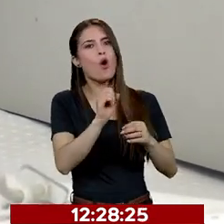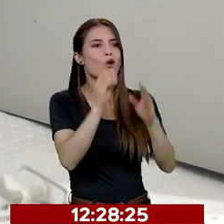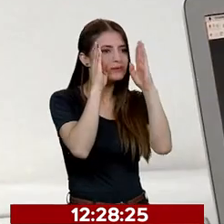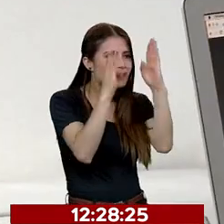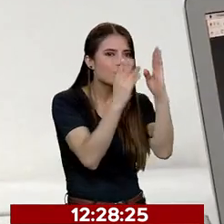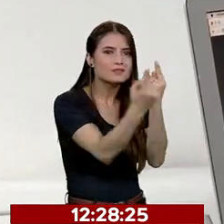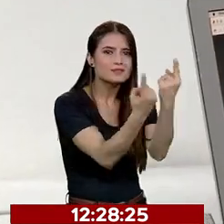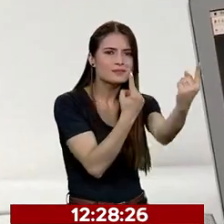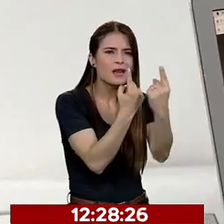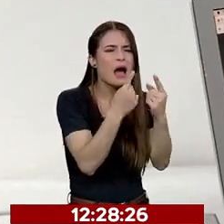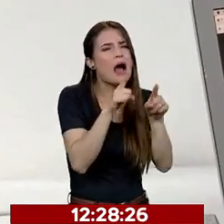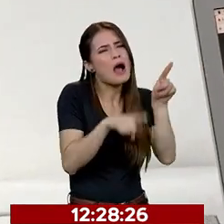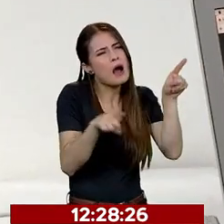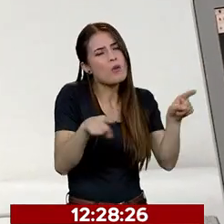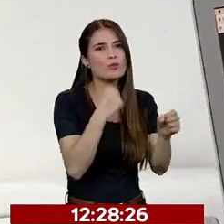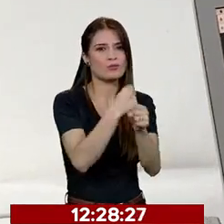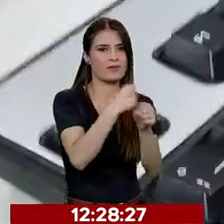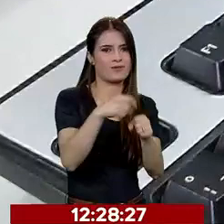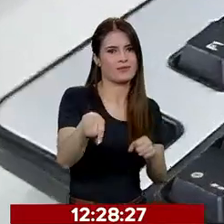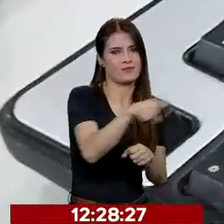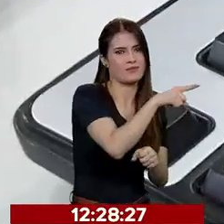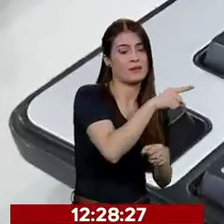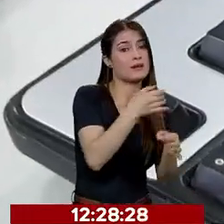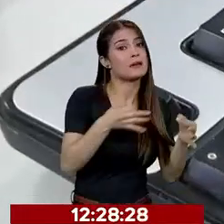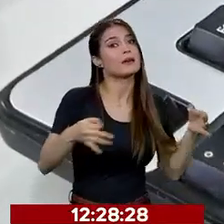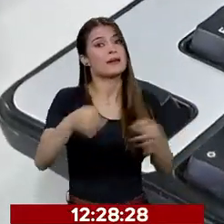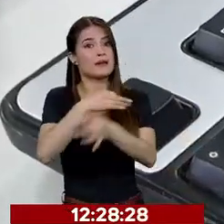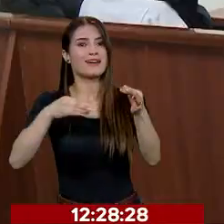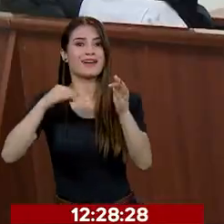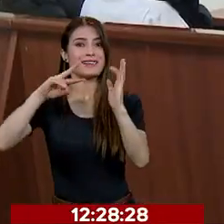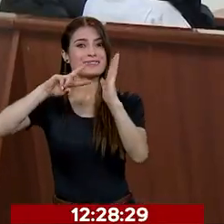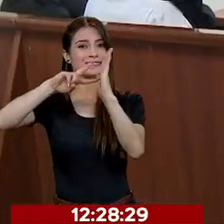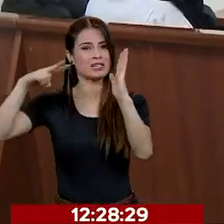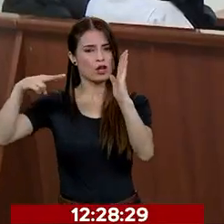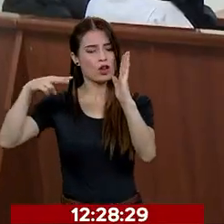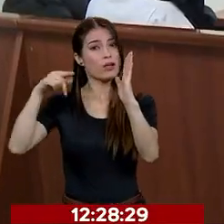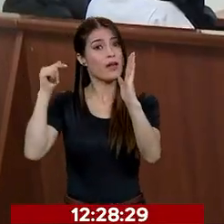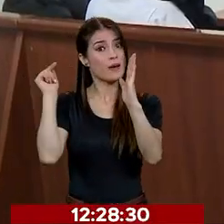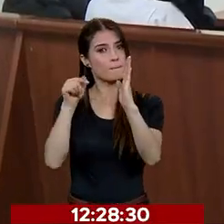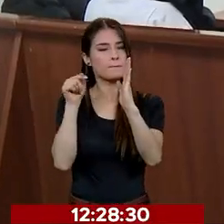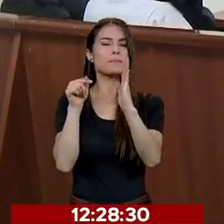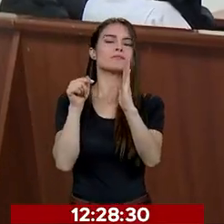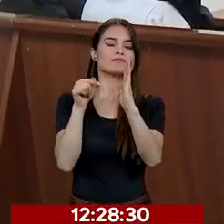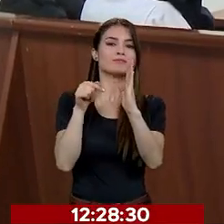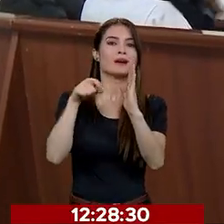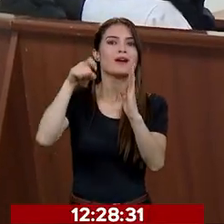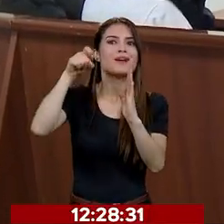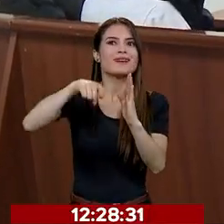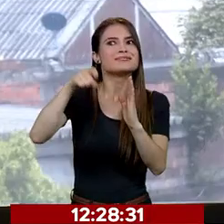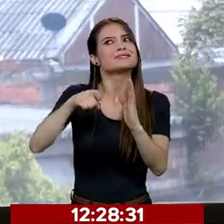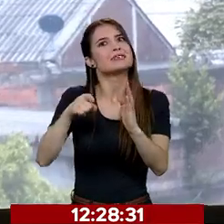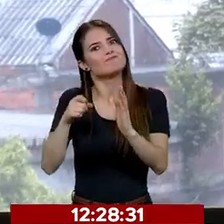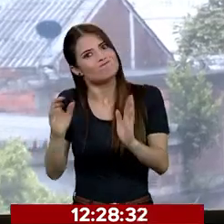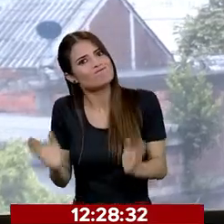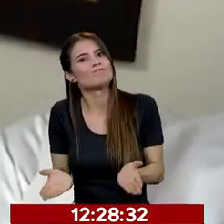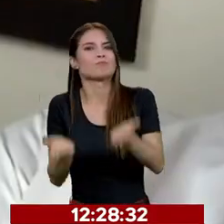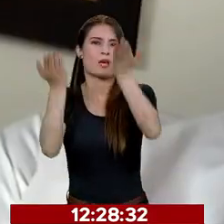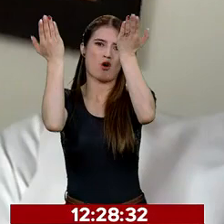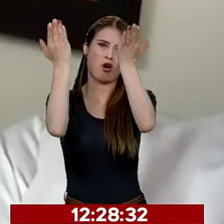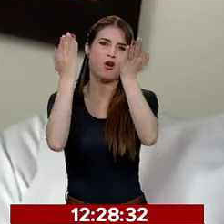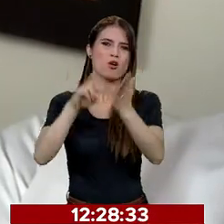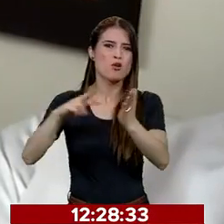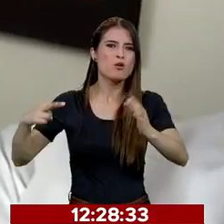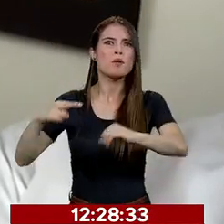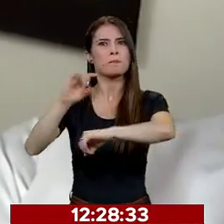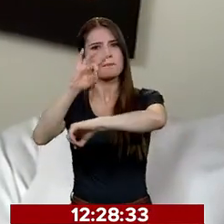y que ha generado dificultades para Asonal Judicial. De ahí que sea necesario pensar en la modernización del sistema. Tanto la